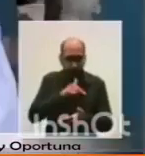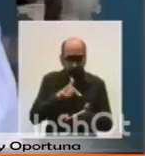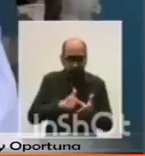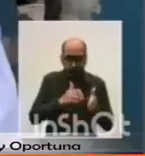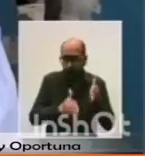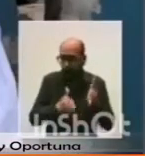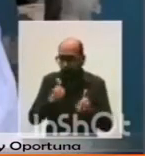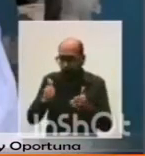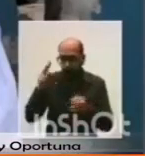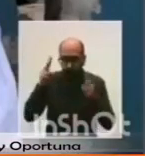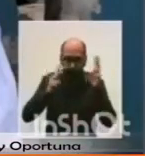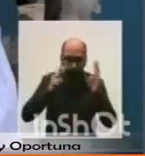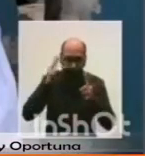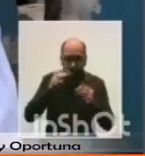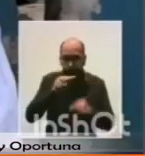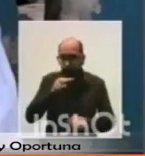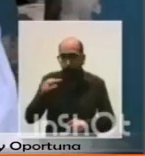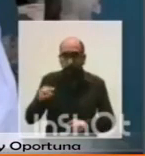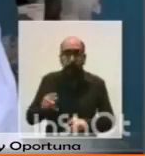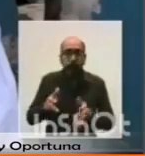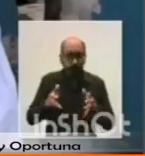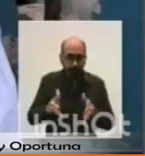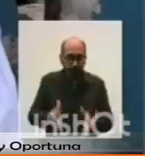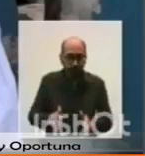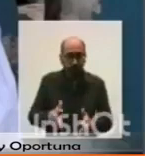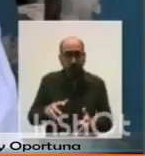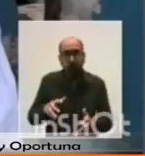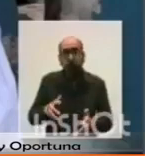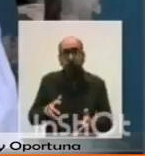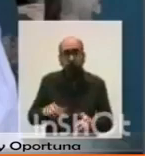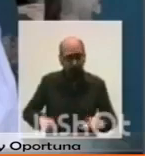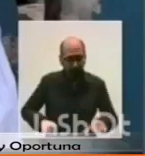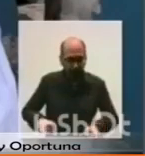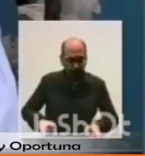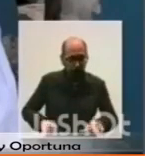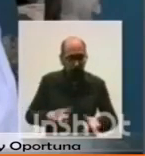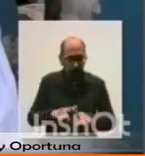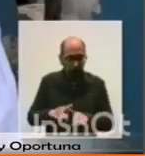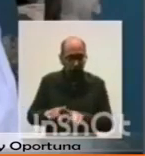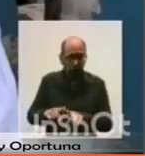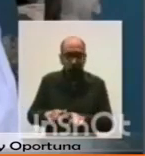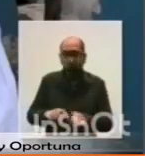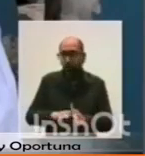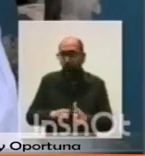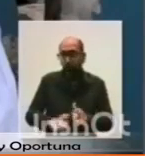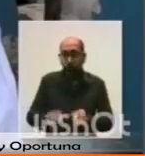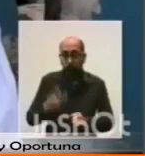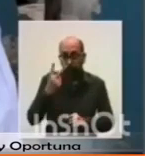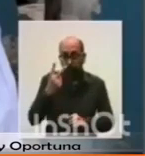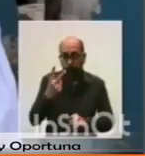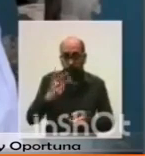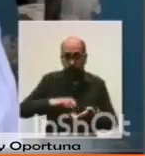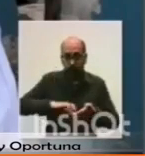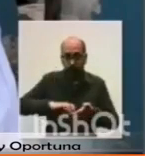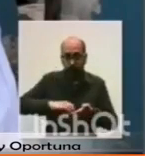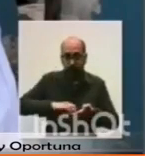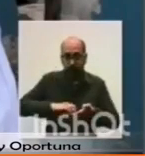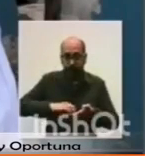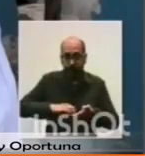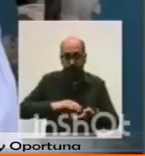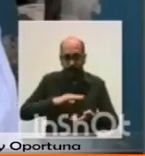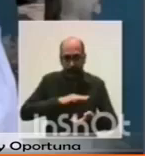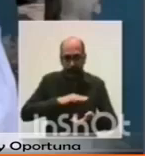territorio? Se han hecho llegar diferentes actividades, entre ellos dos trailers que son